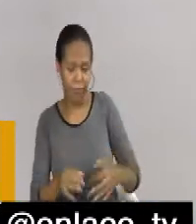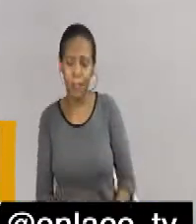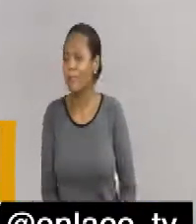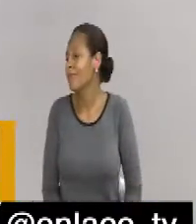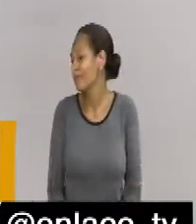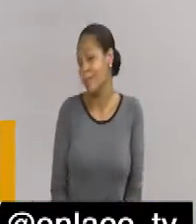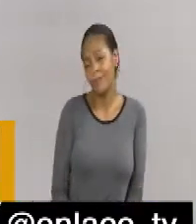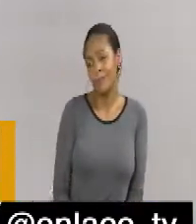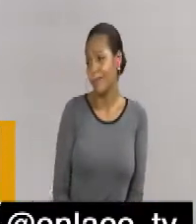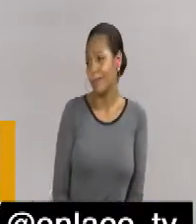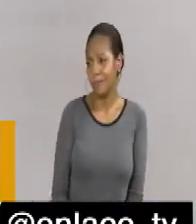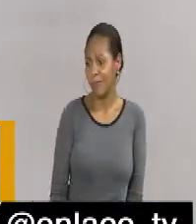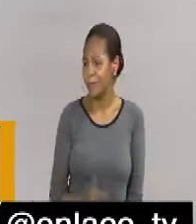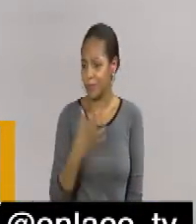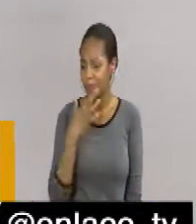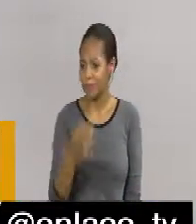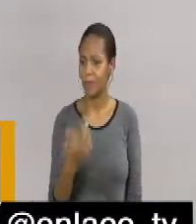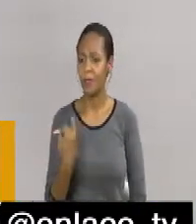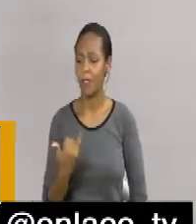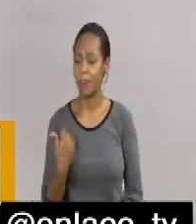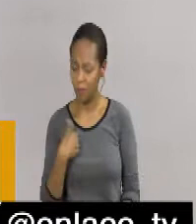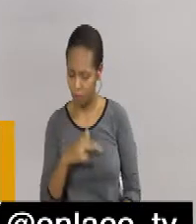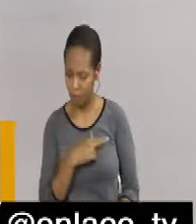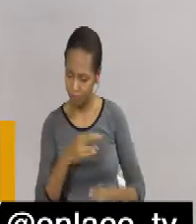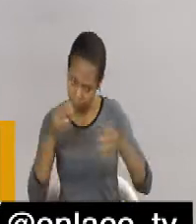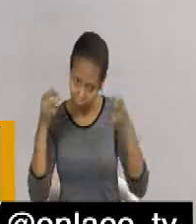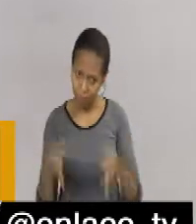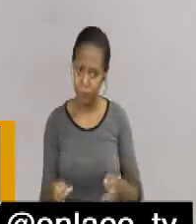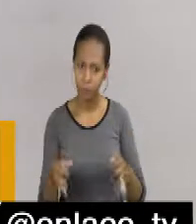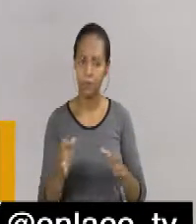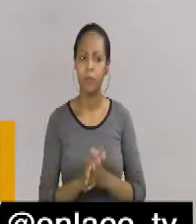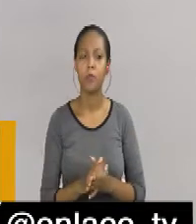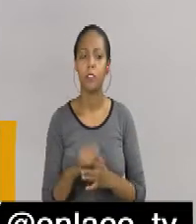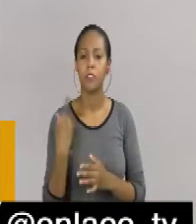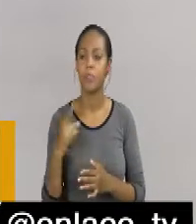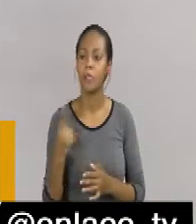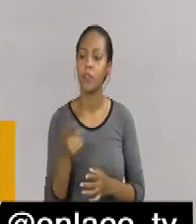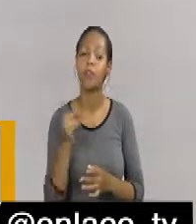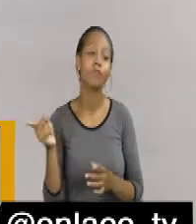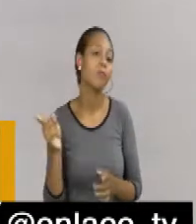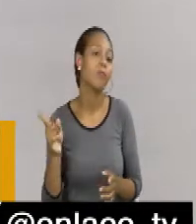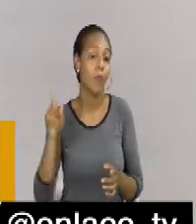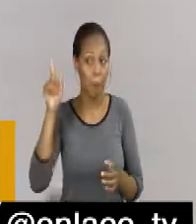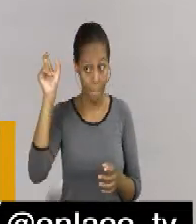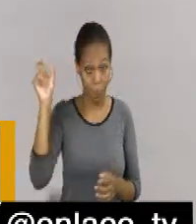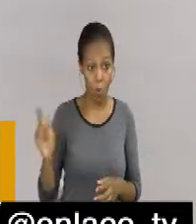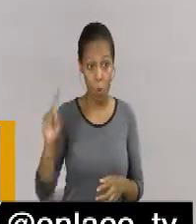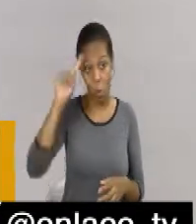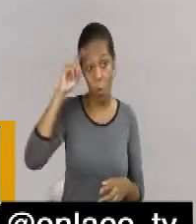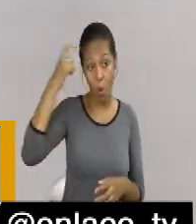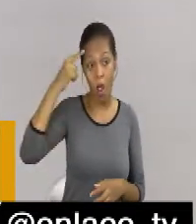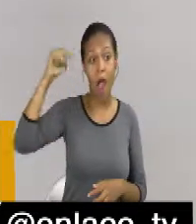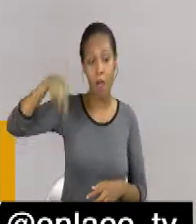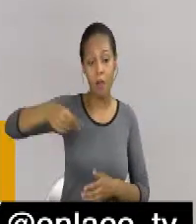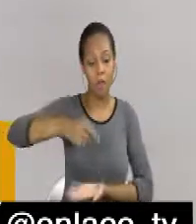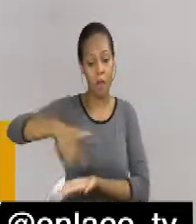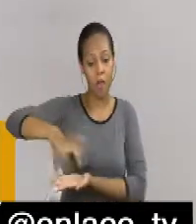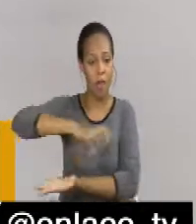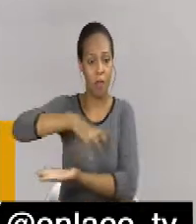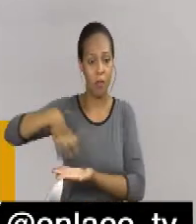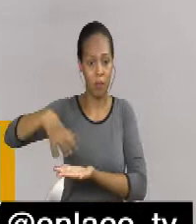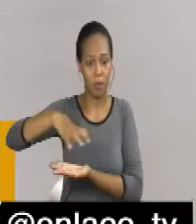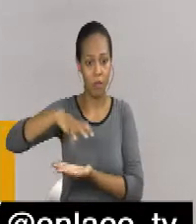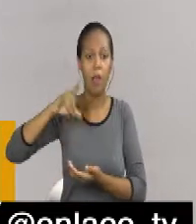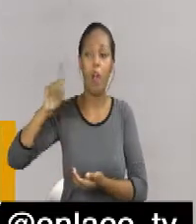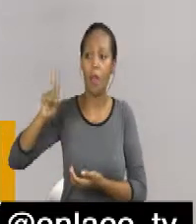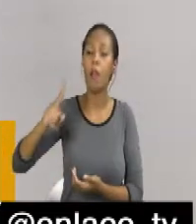el momento solo podemos atender lo que mande o lo que envíe directamente pues el gobernador de Santander, porque fue él quien emitió